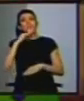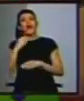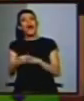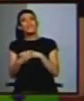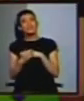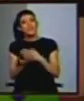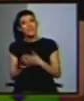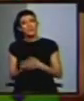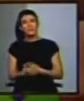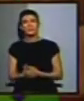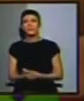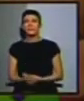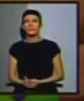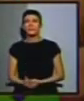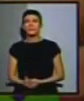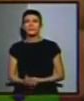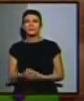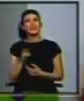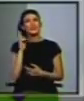satisfecho.